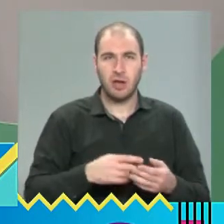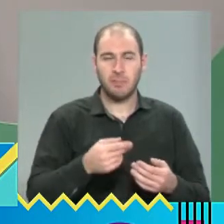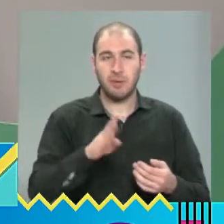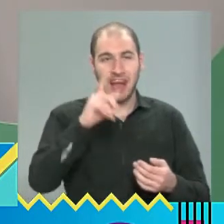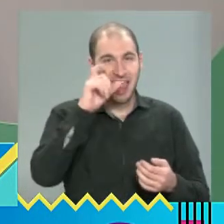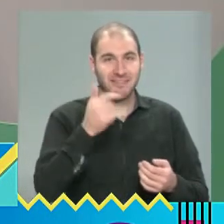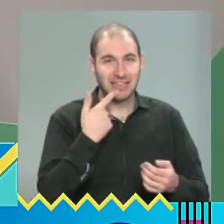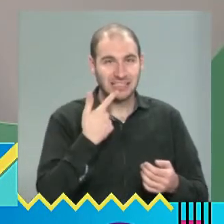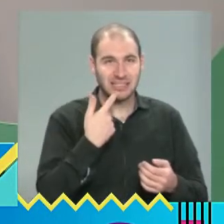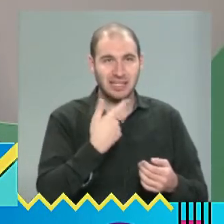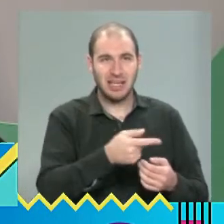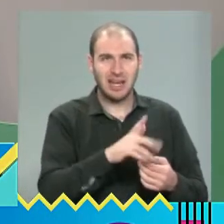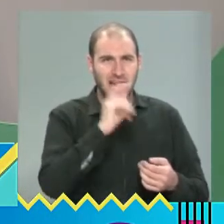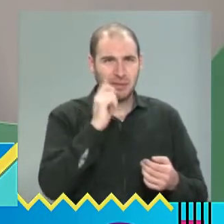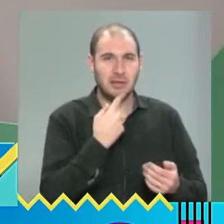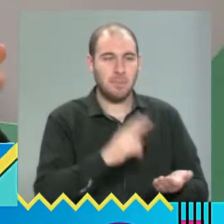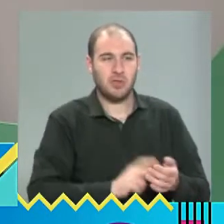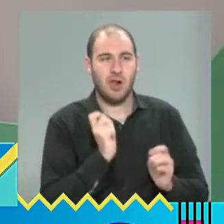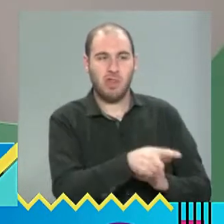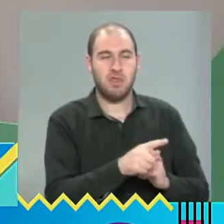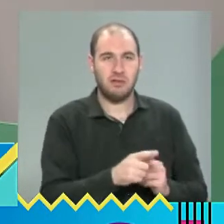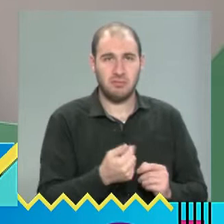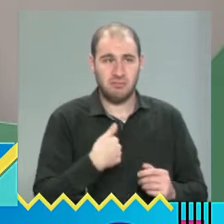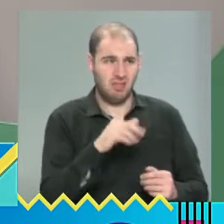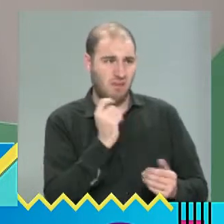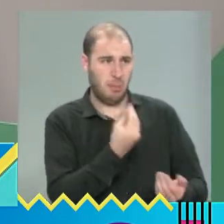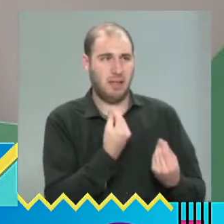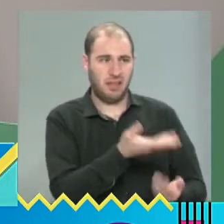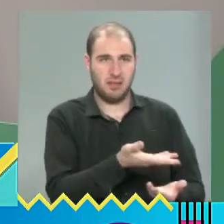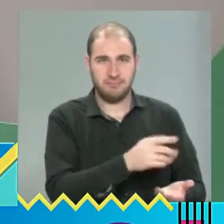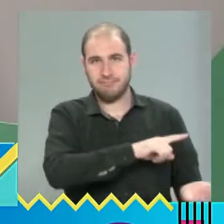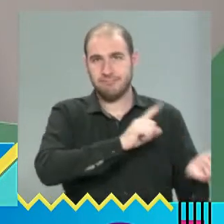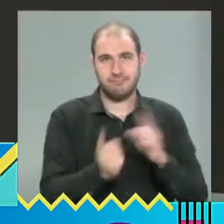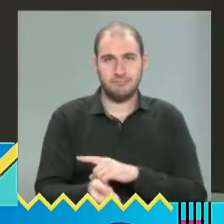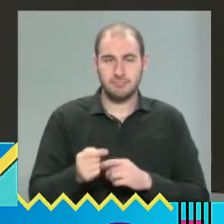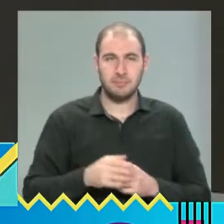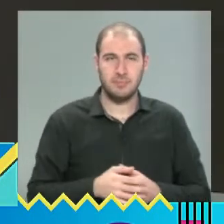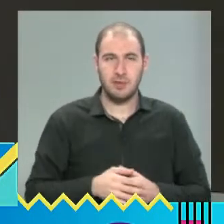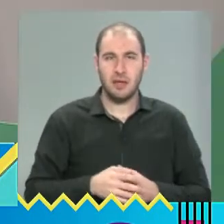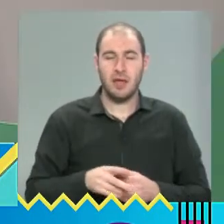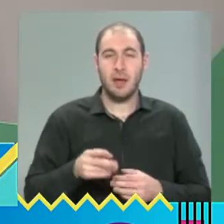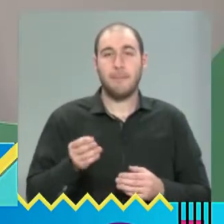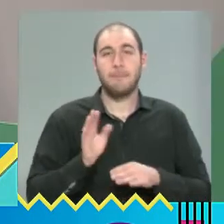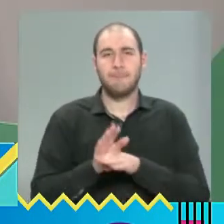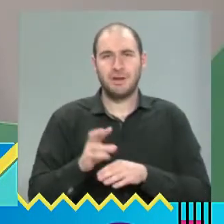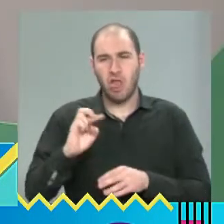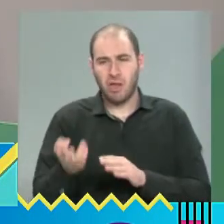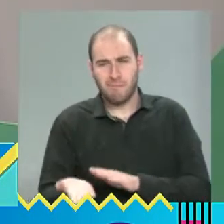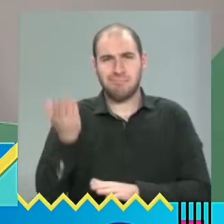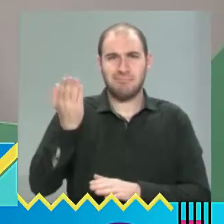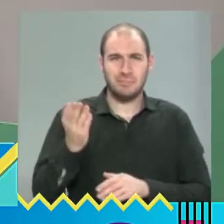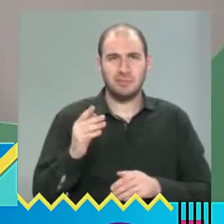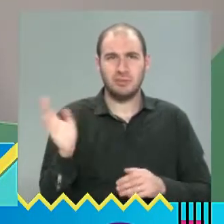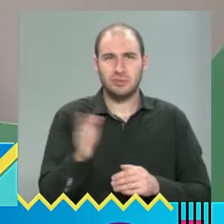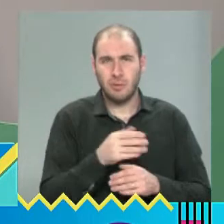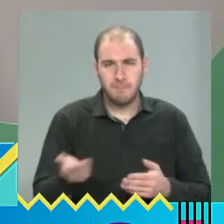Lebacs. Uno tenía un Lebac y le dice, te vamos a poner un impuesto. Y dice, no, ¿para qué voy a tener Lebac? Me voy a algo, al dólar. Entonces, otra presión más para el dólar. Entonces, todas